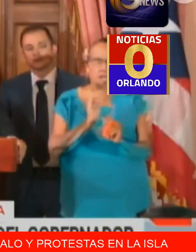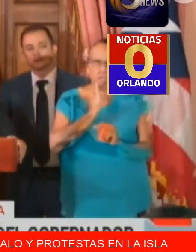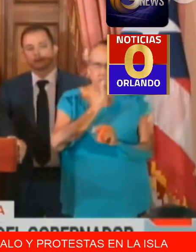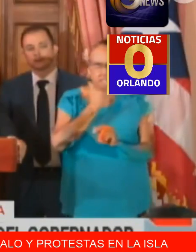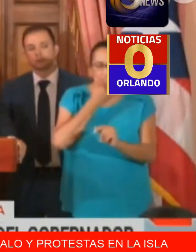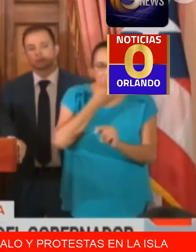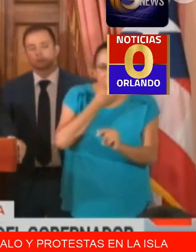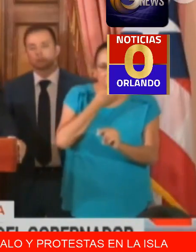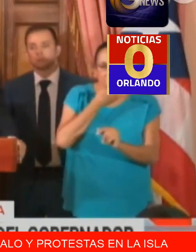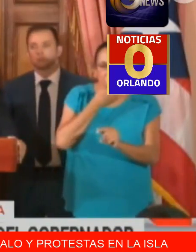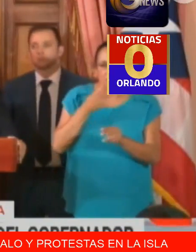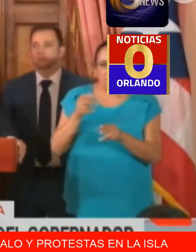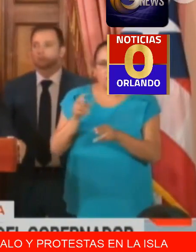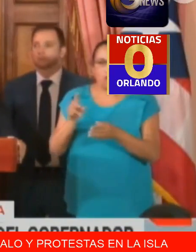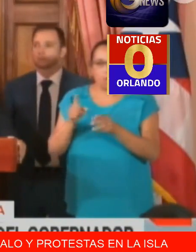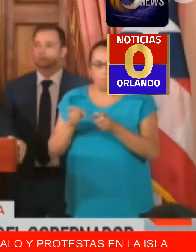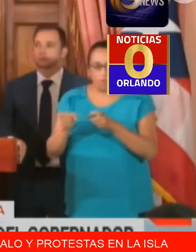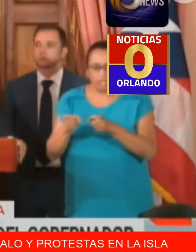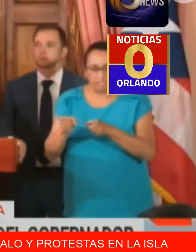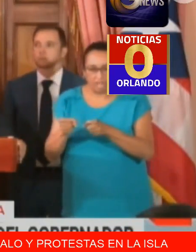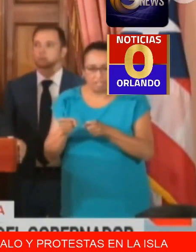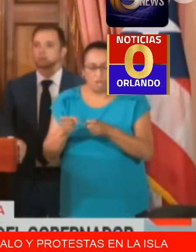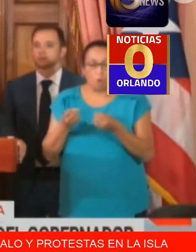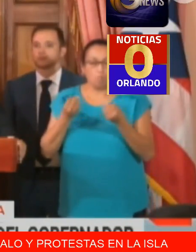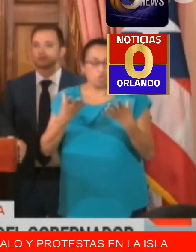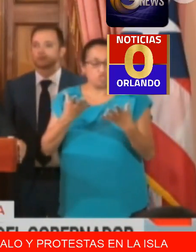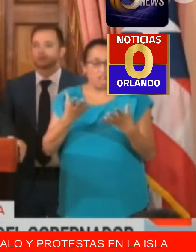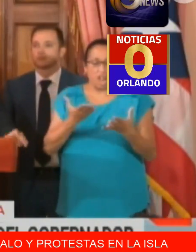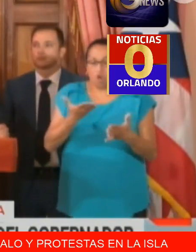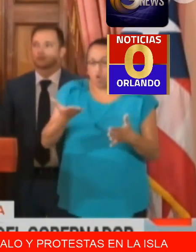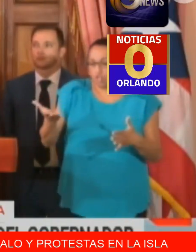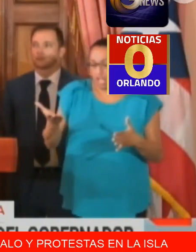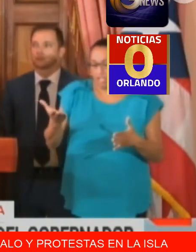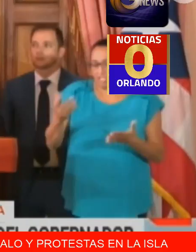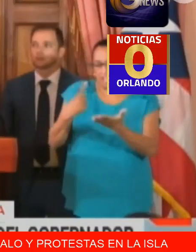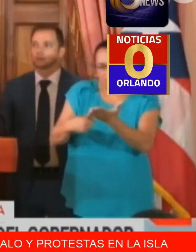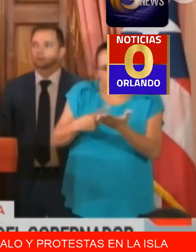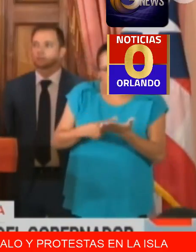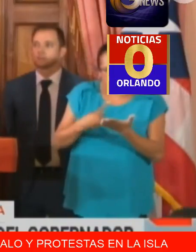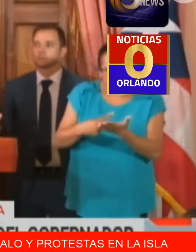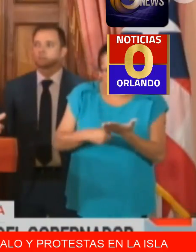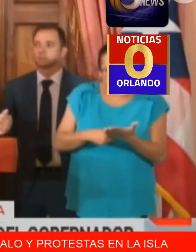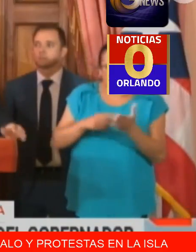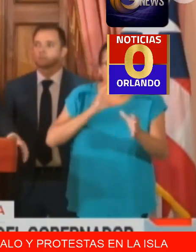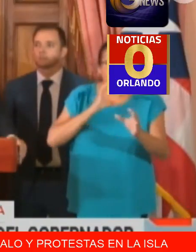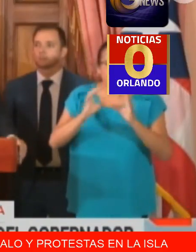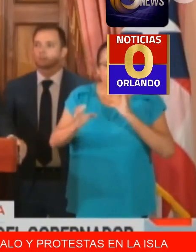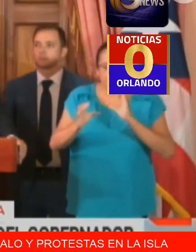monitor federal. Bueno, de nuevo, muchas cosas se discutieron en ese asunto,